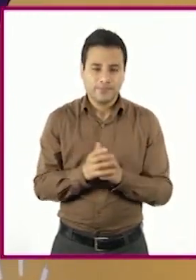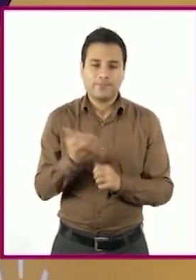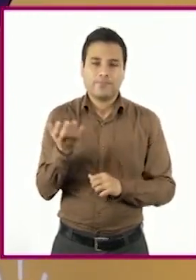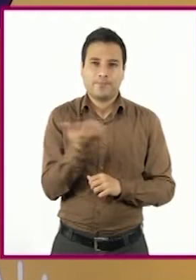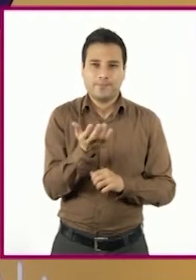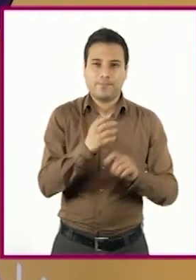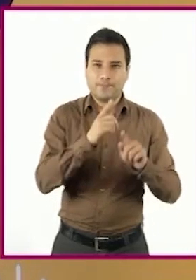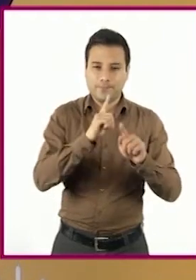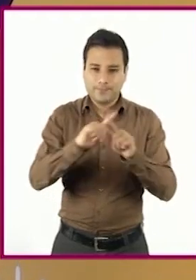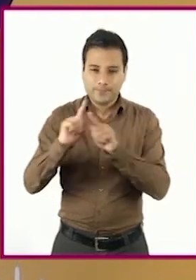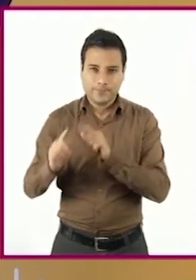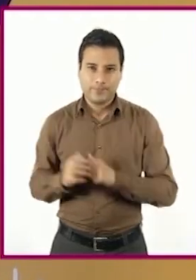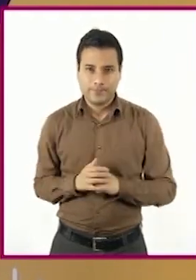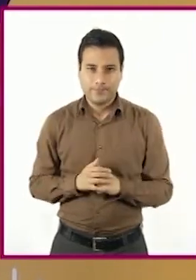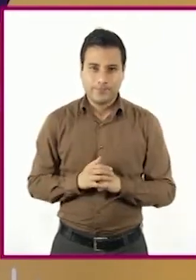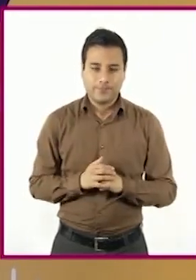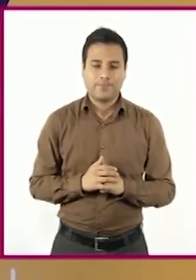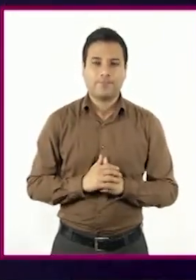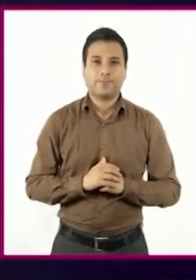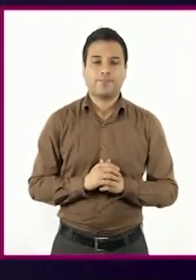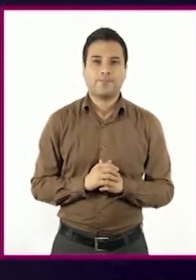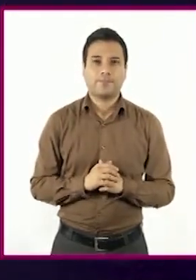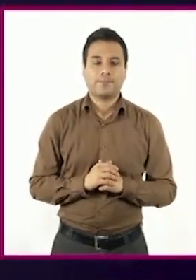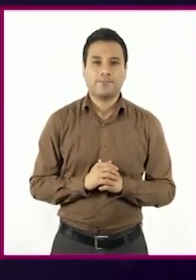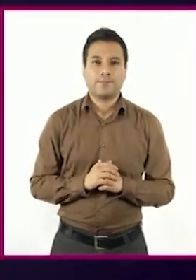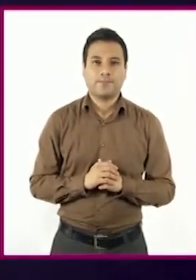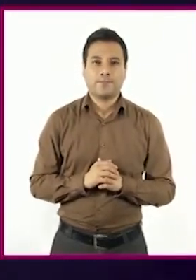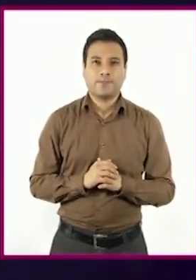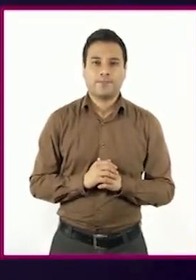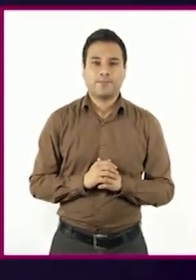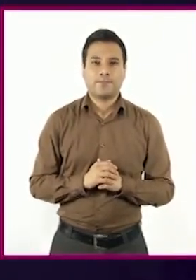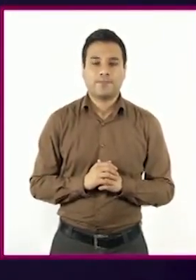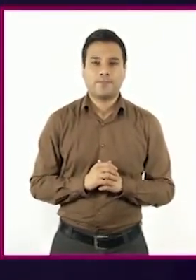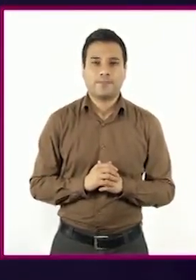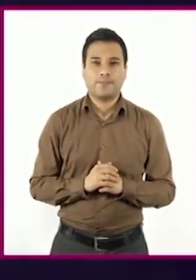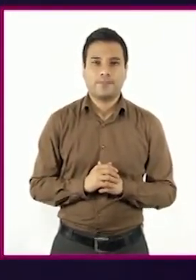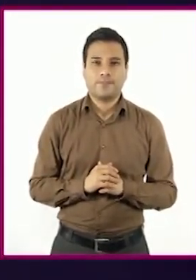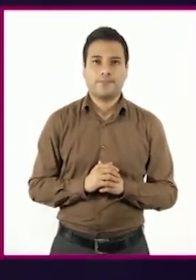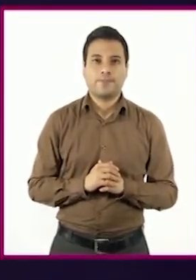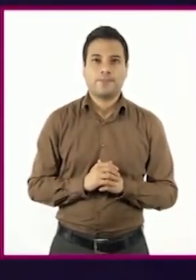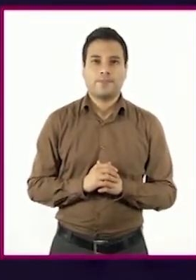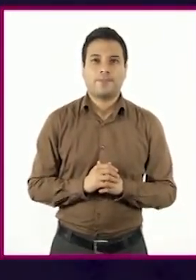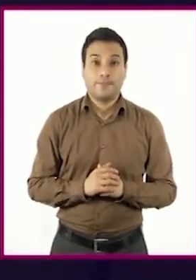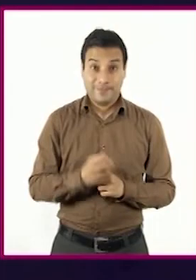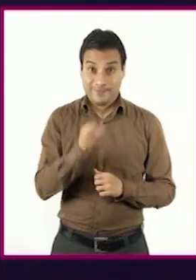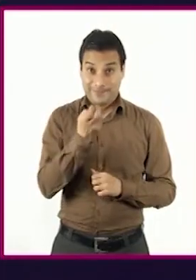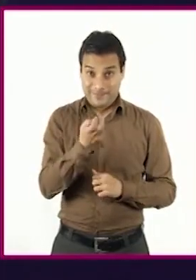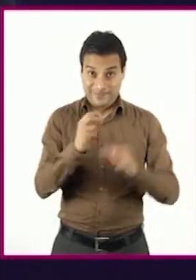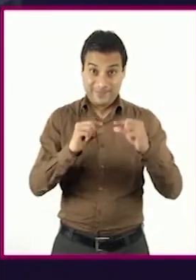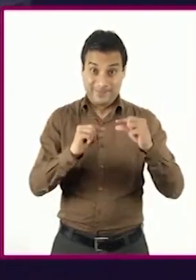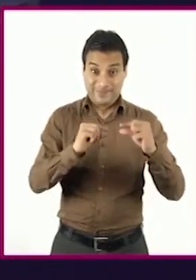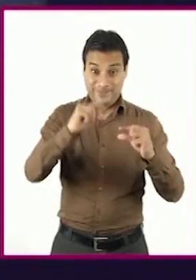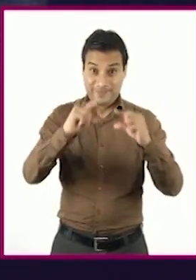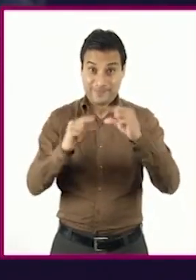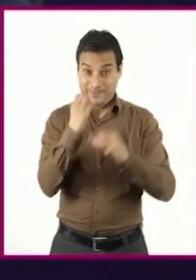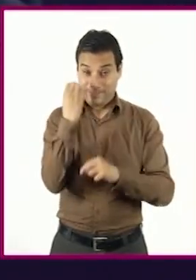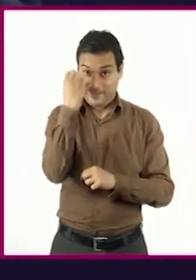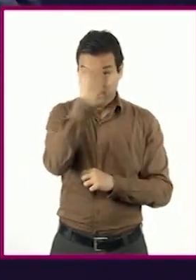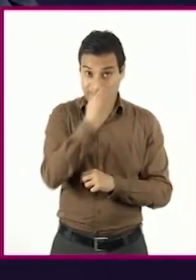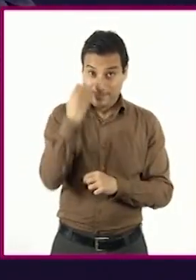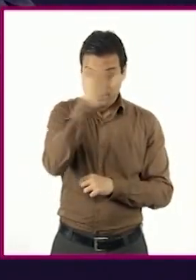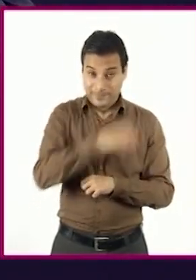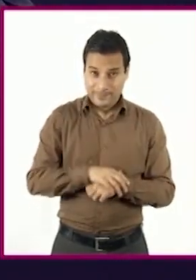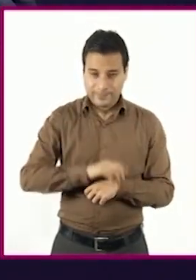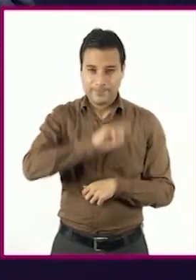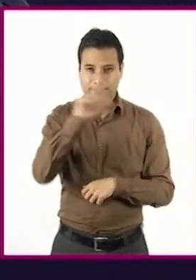frecuencia son los puntajes de cada una de ellas. A partir del análisis de esta gráfica de barras, se verá